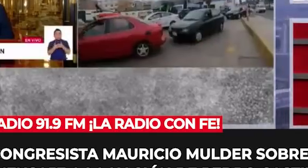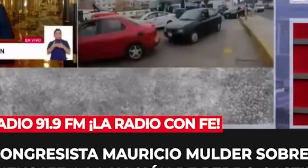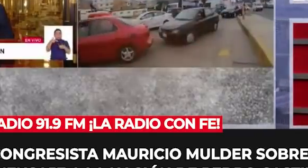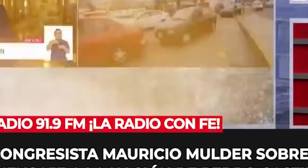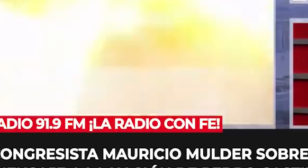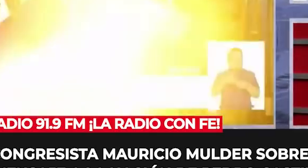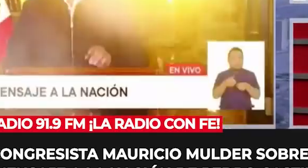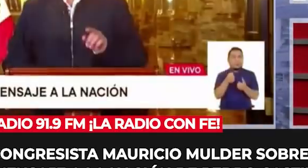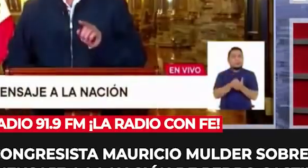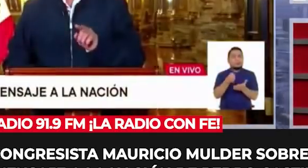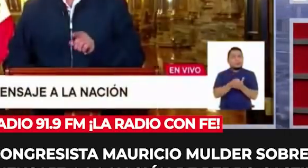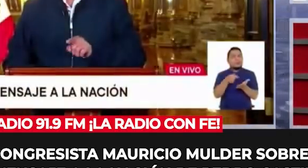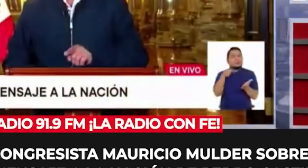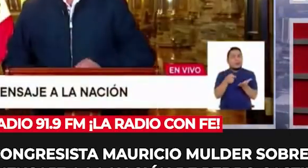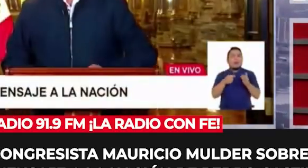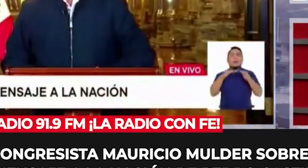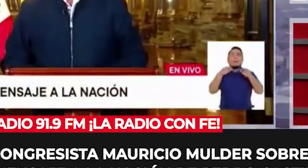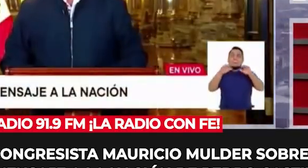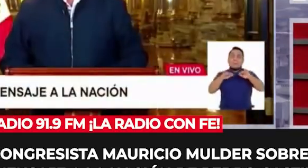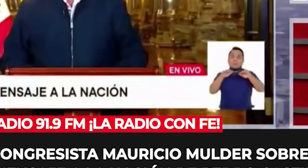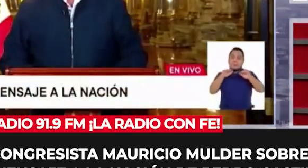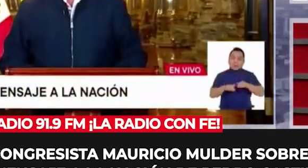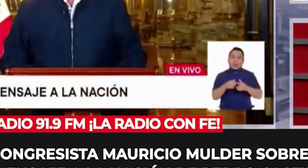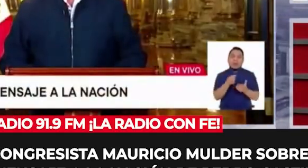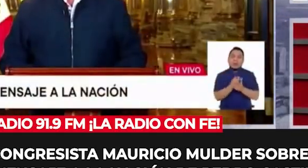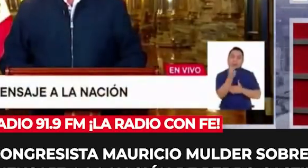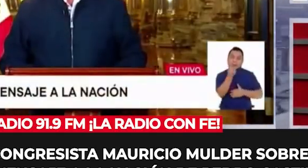poco sin